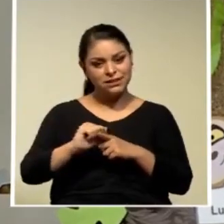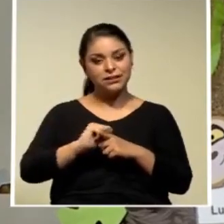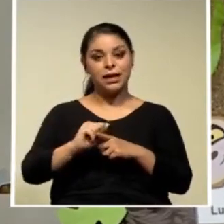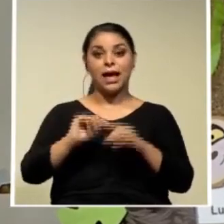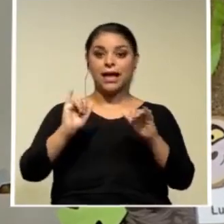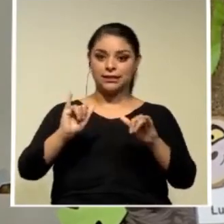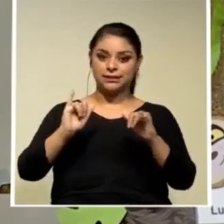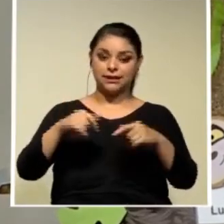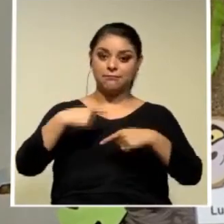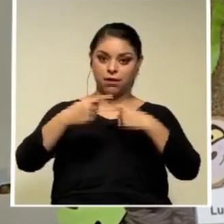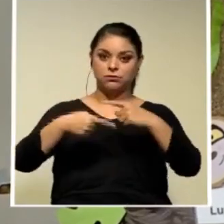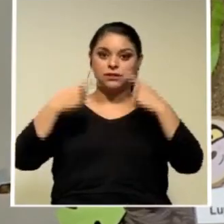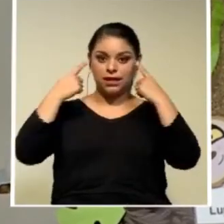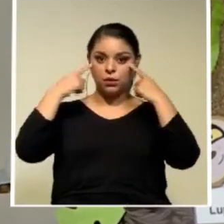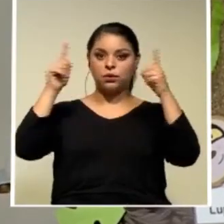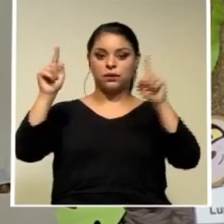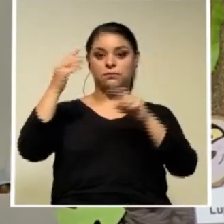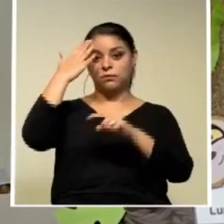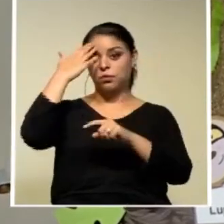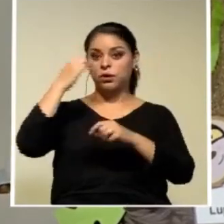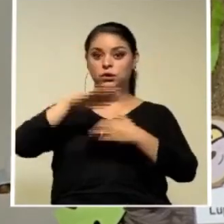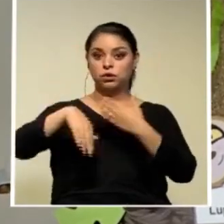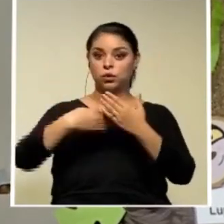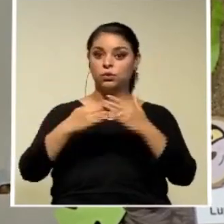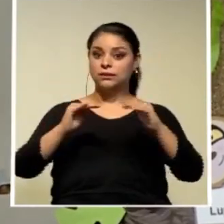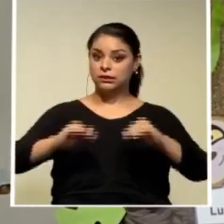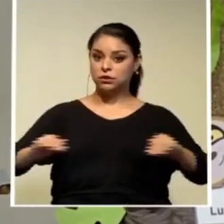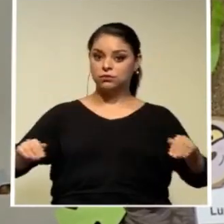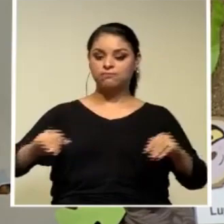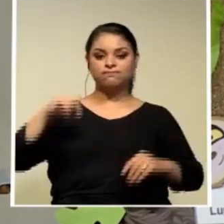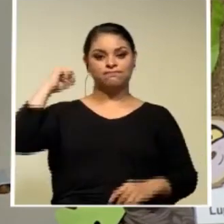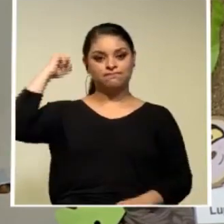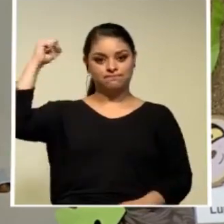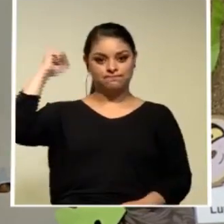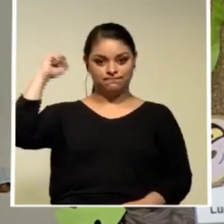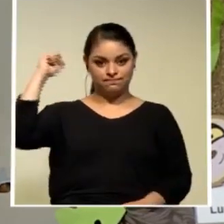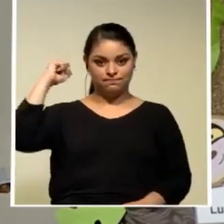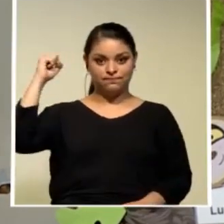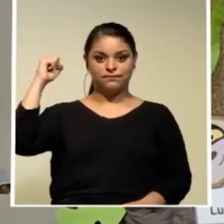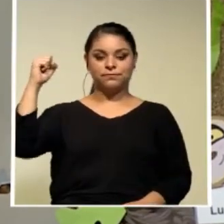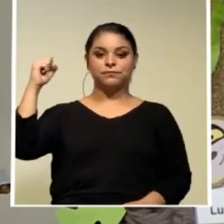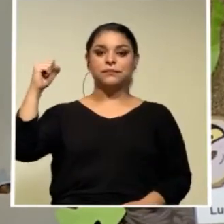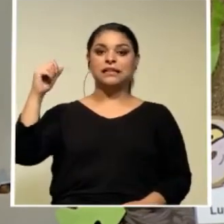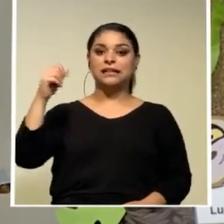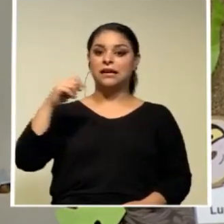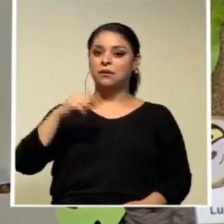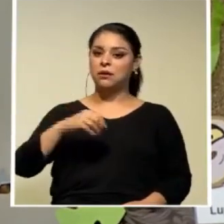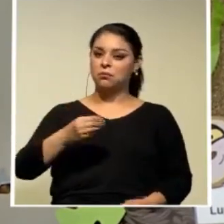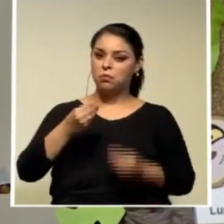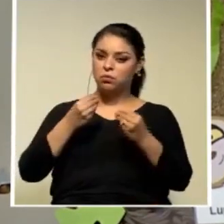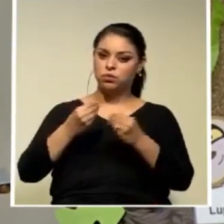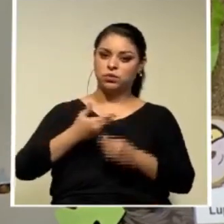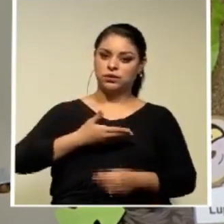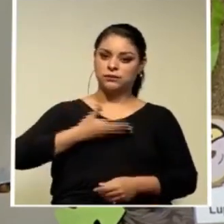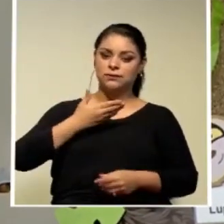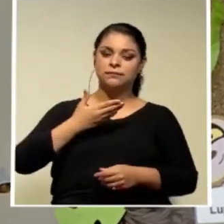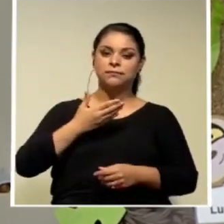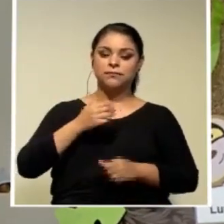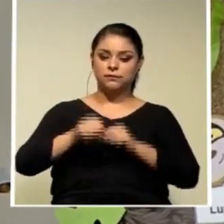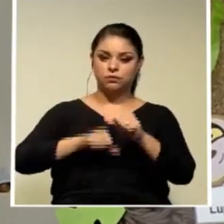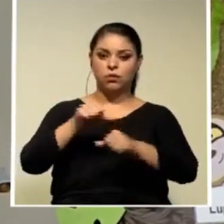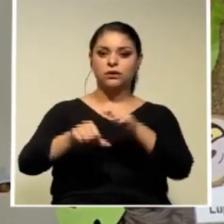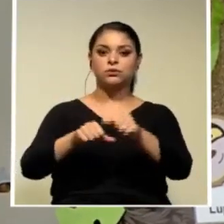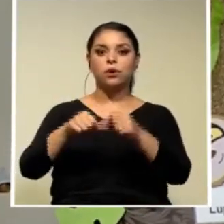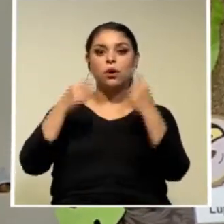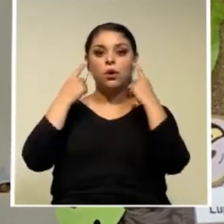así lo vamos a lograr, porque todos los niños y las niñas son campeones y campeonas que con mucho esfuerzo logran